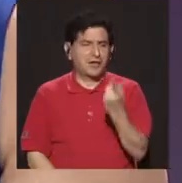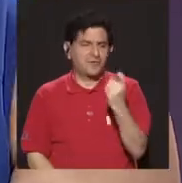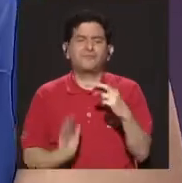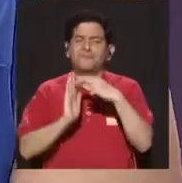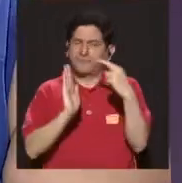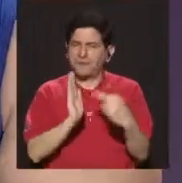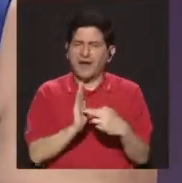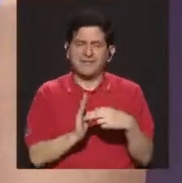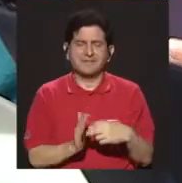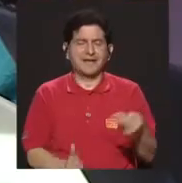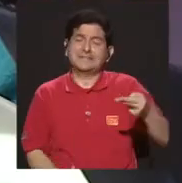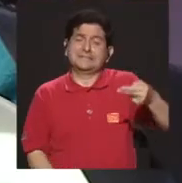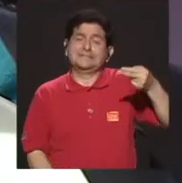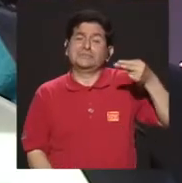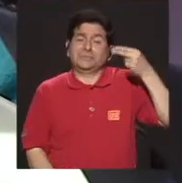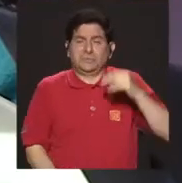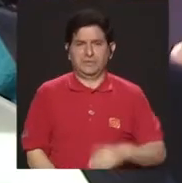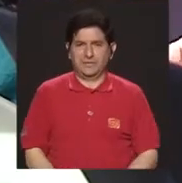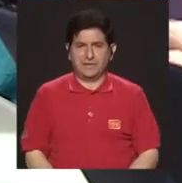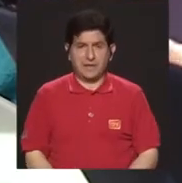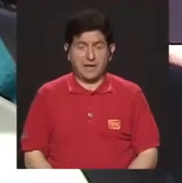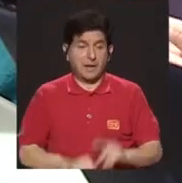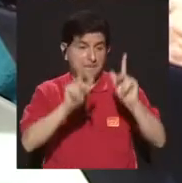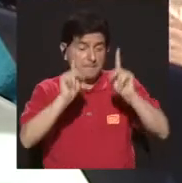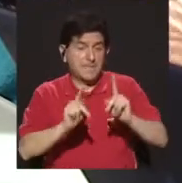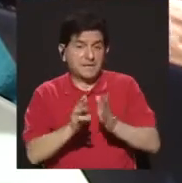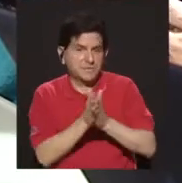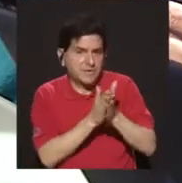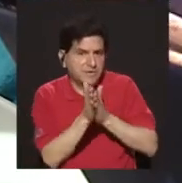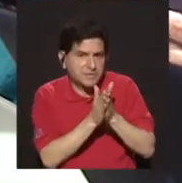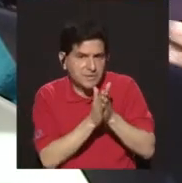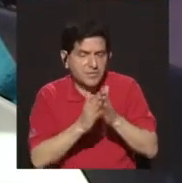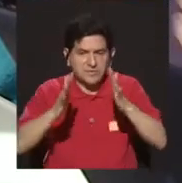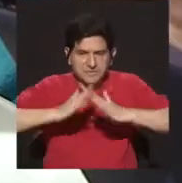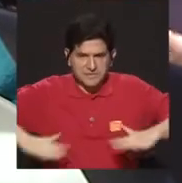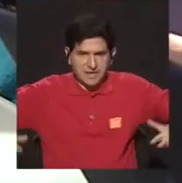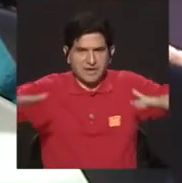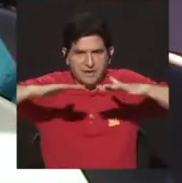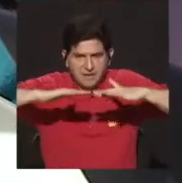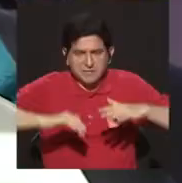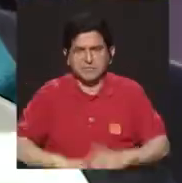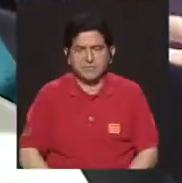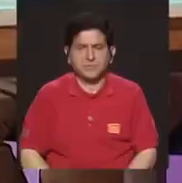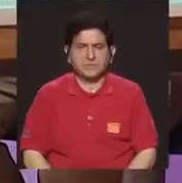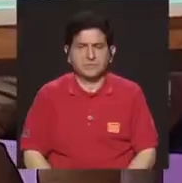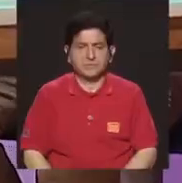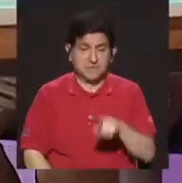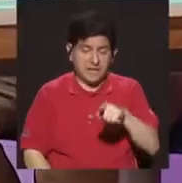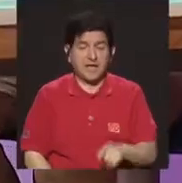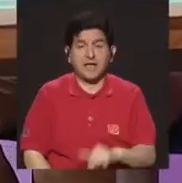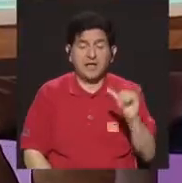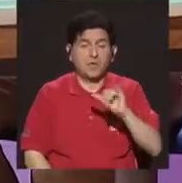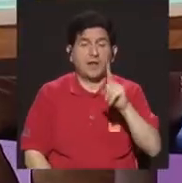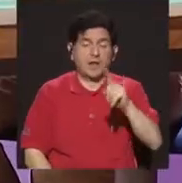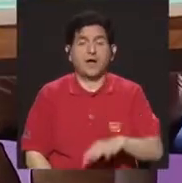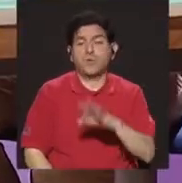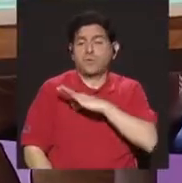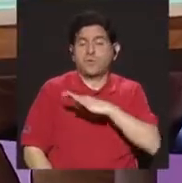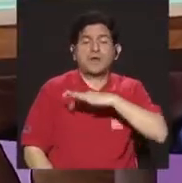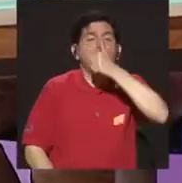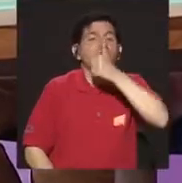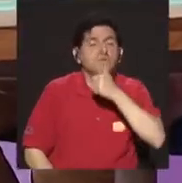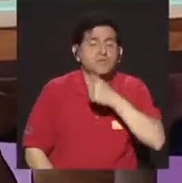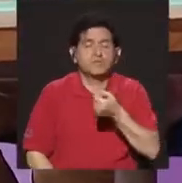y gente que ha tenido la posibilidad de utilizar el espectro pues son los que harán bien privada como si fuera un bien privado a muy